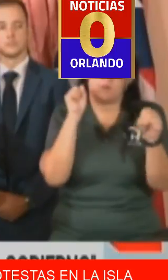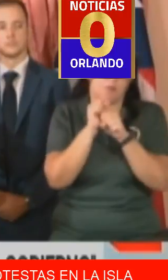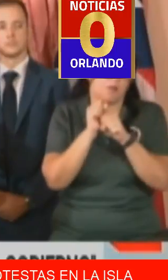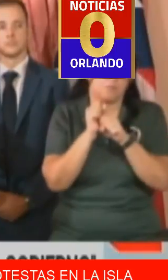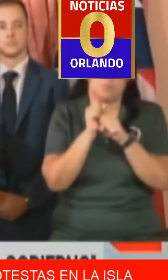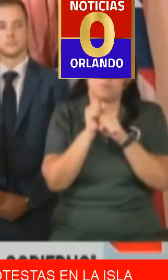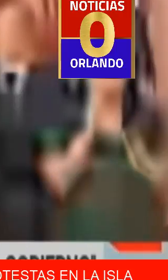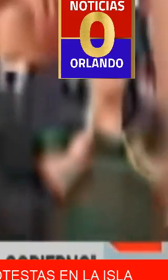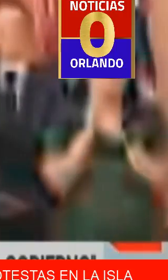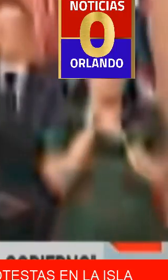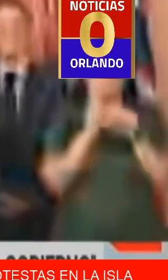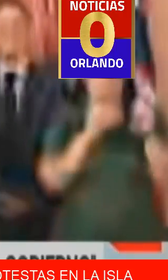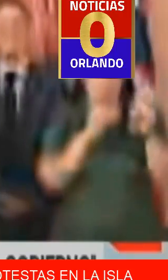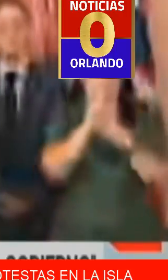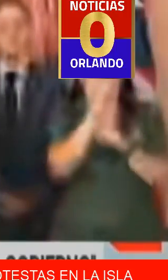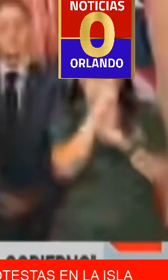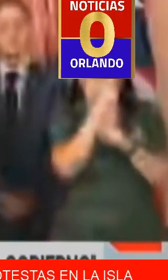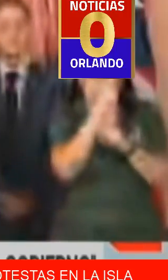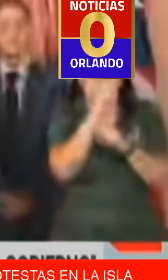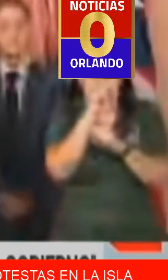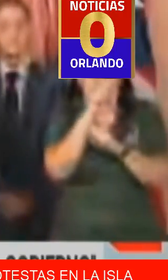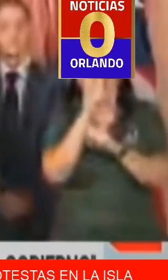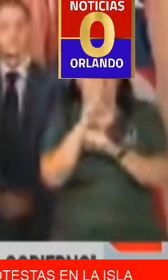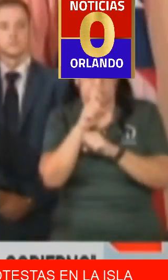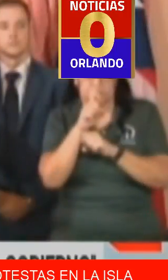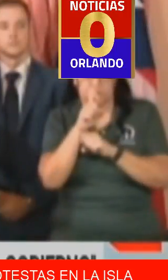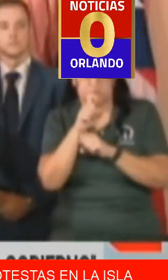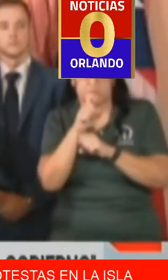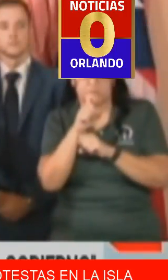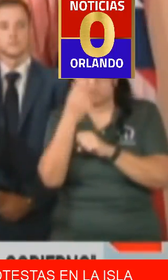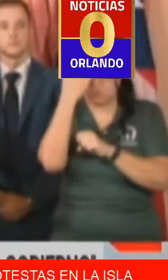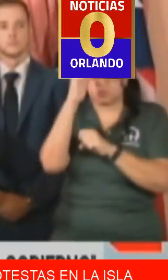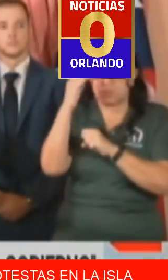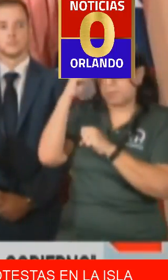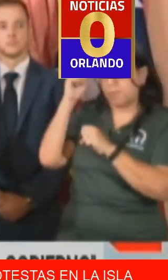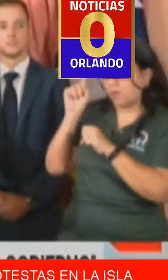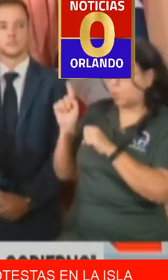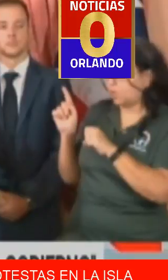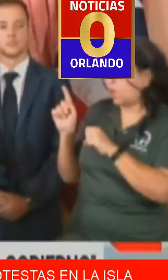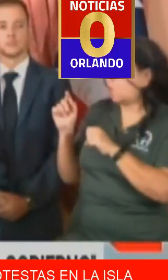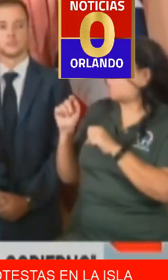ella. La pregunta que le hizo el periodista es, si usted estaba en el chat, ¿por qué usted